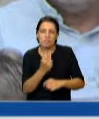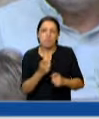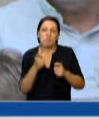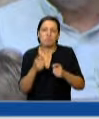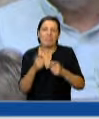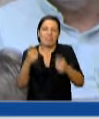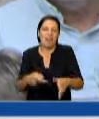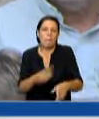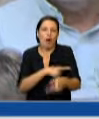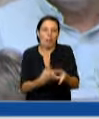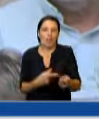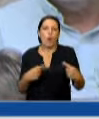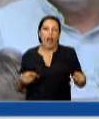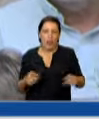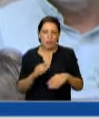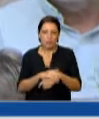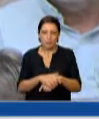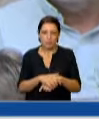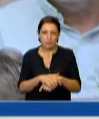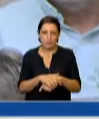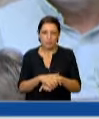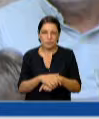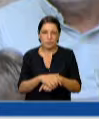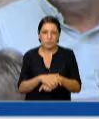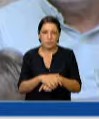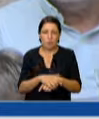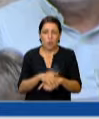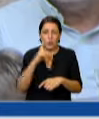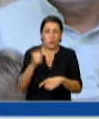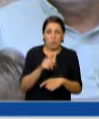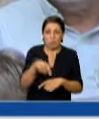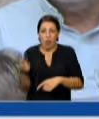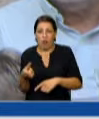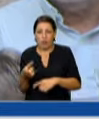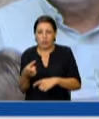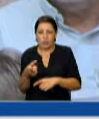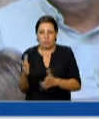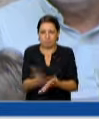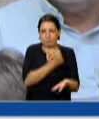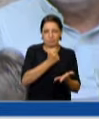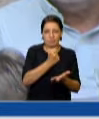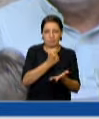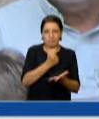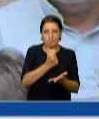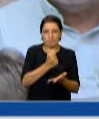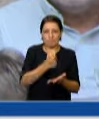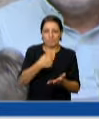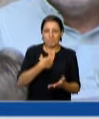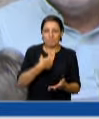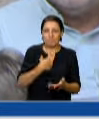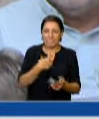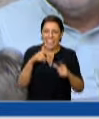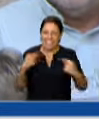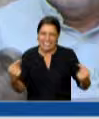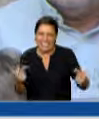Sí, exactamente. A ver, te contaba, fue la misma imagen lamentablemente que se vio ayer, y esperemos que no se vea mañana, porque esto va a continuar. A